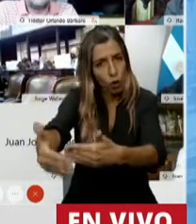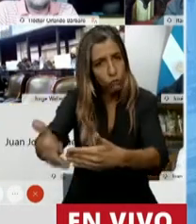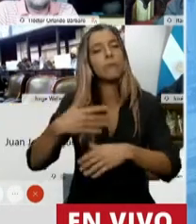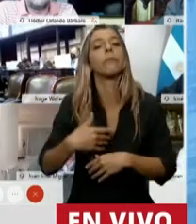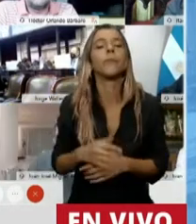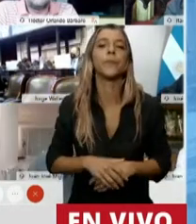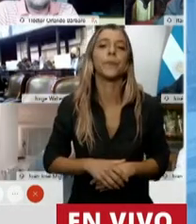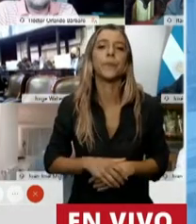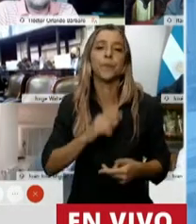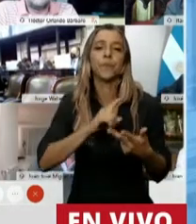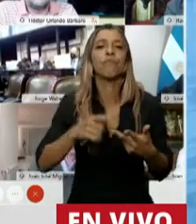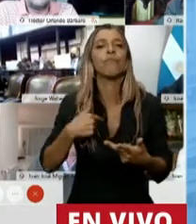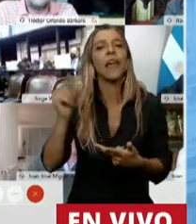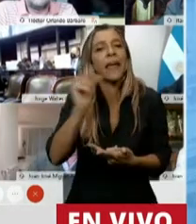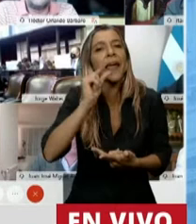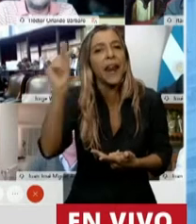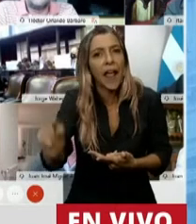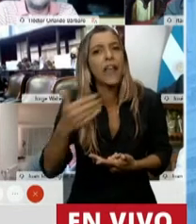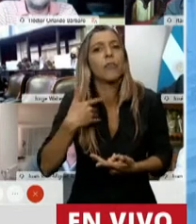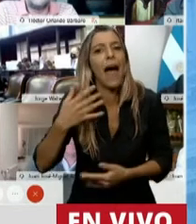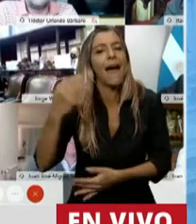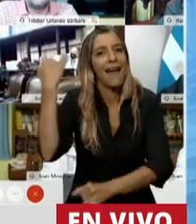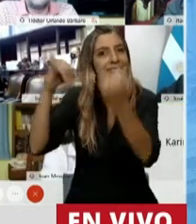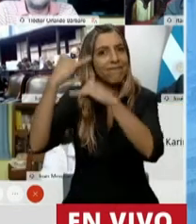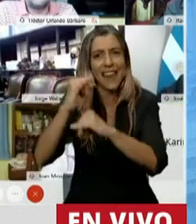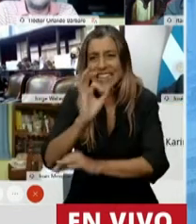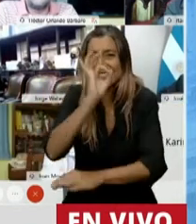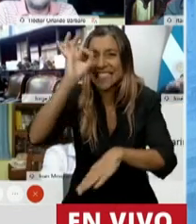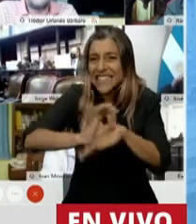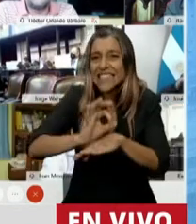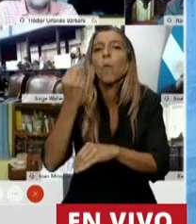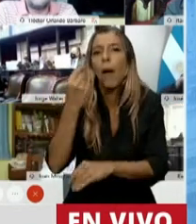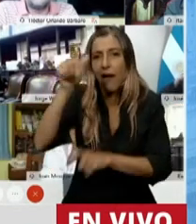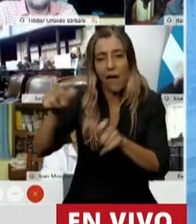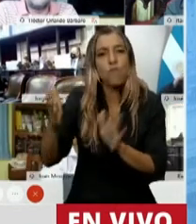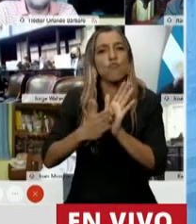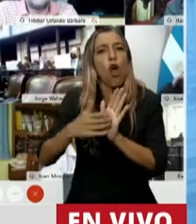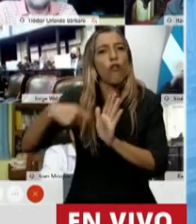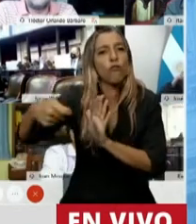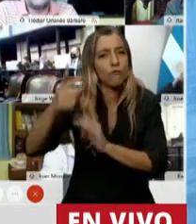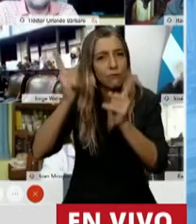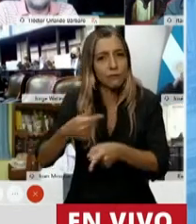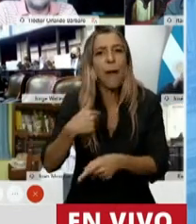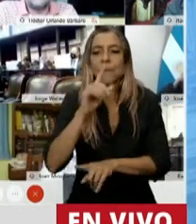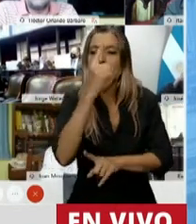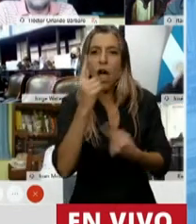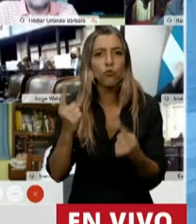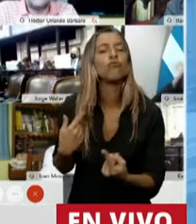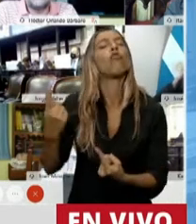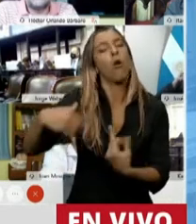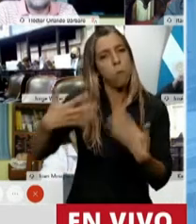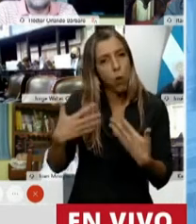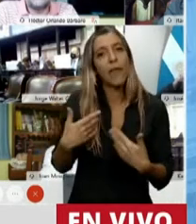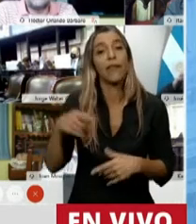contribuciones, créditos a tasa cero para monotributistas y autónomos, y nos hablan de los